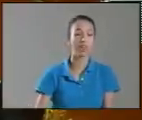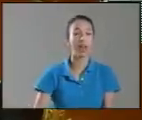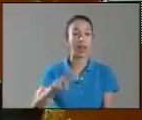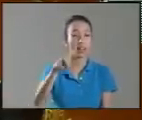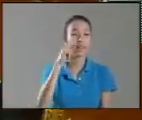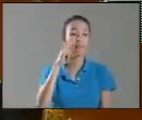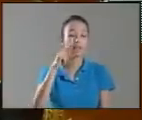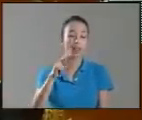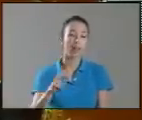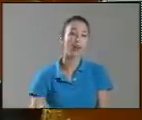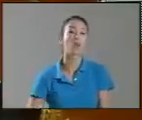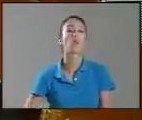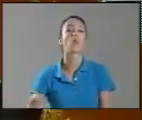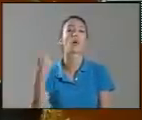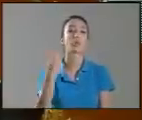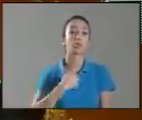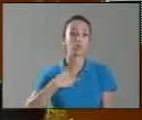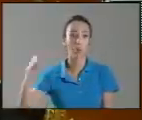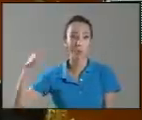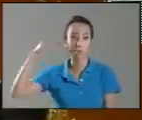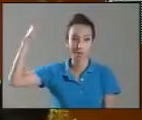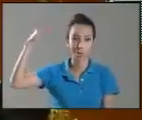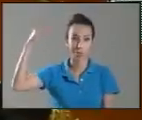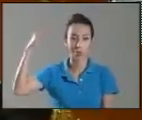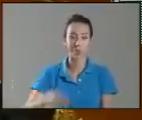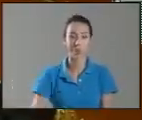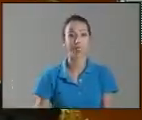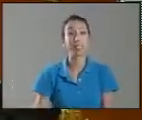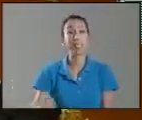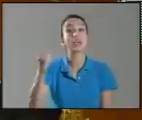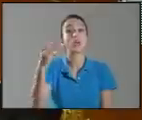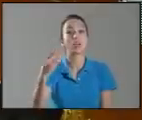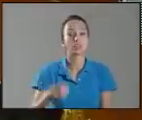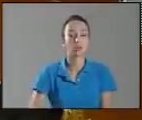Bueno, si usted mira mi DPI,